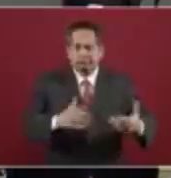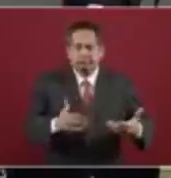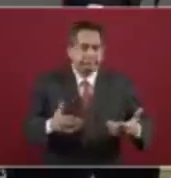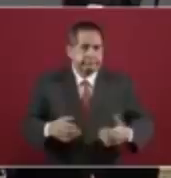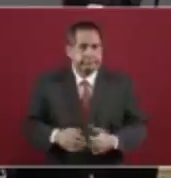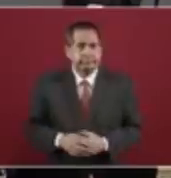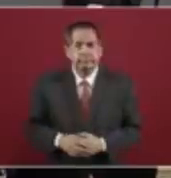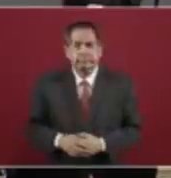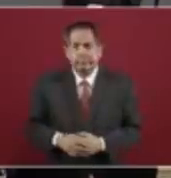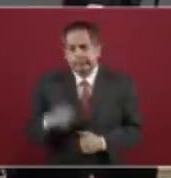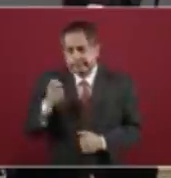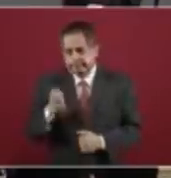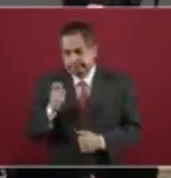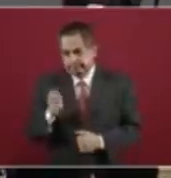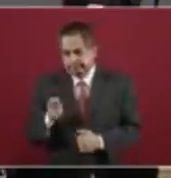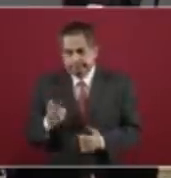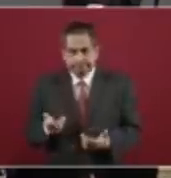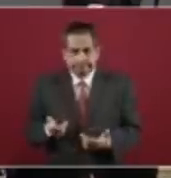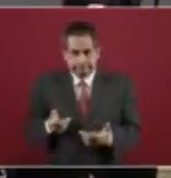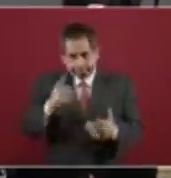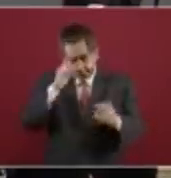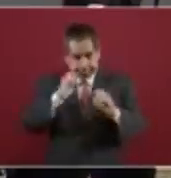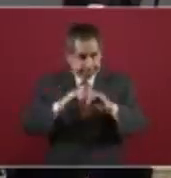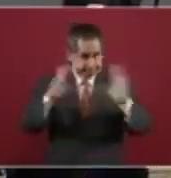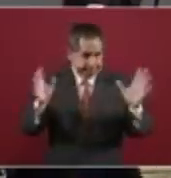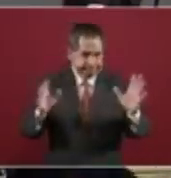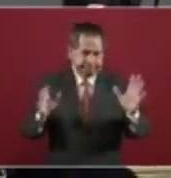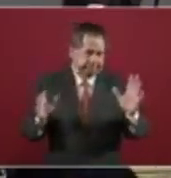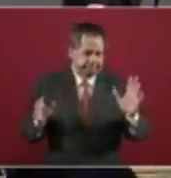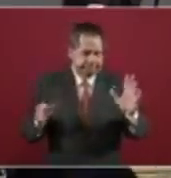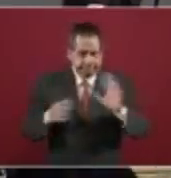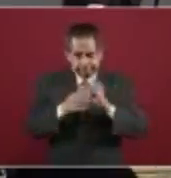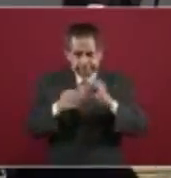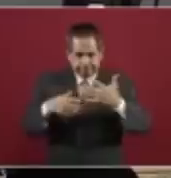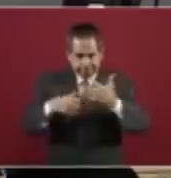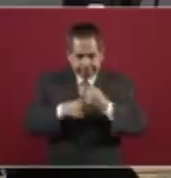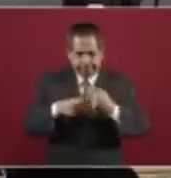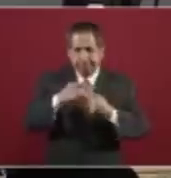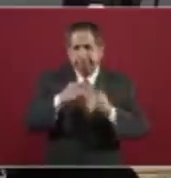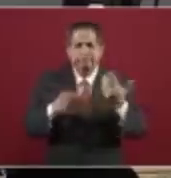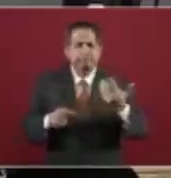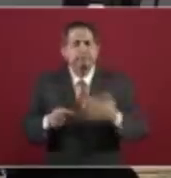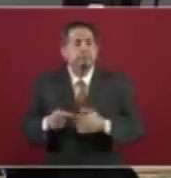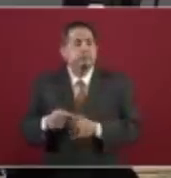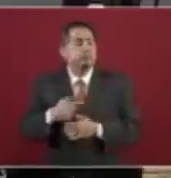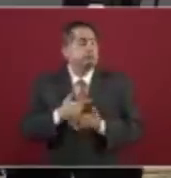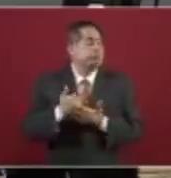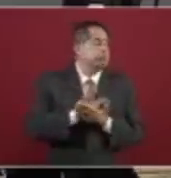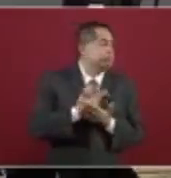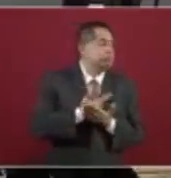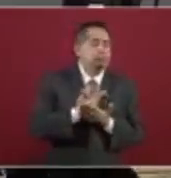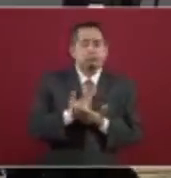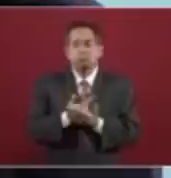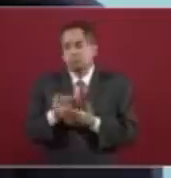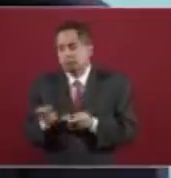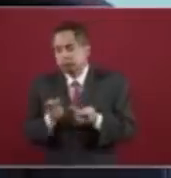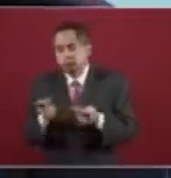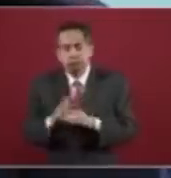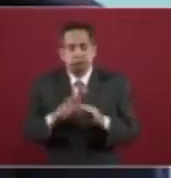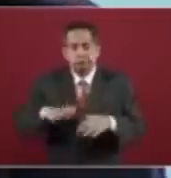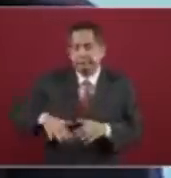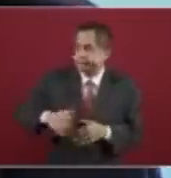lugar. De tal manera que ese es, digamos, de manera general el contexto que encontramos en el censo. Como ya lo indicó